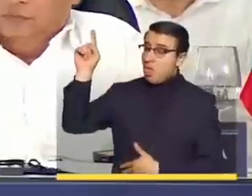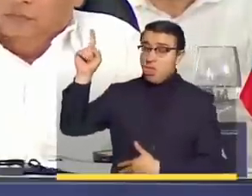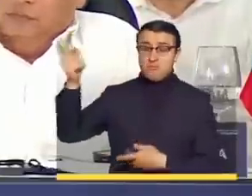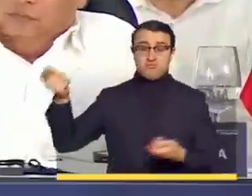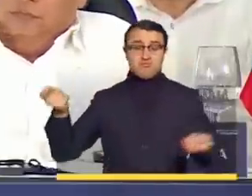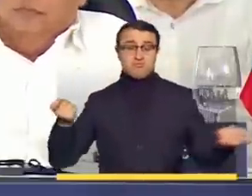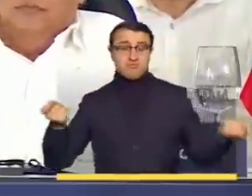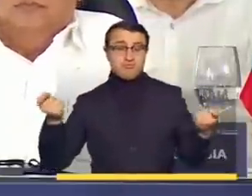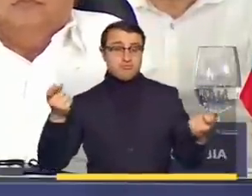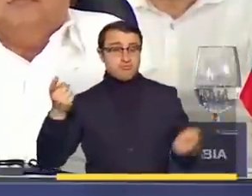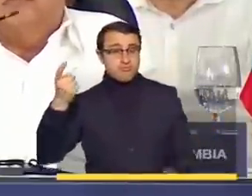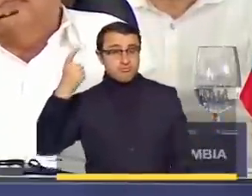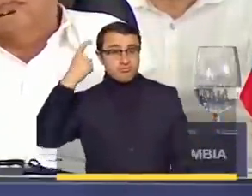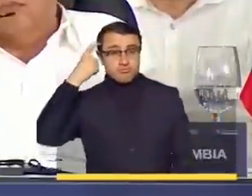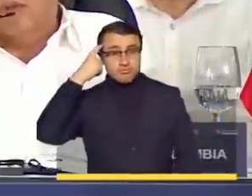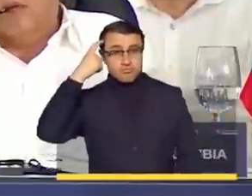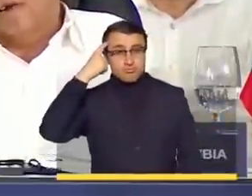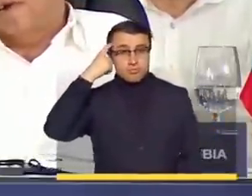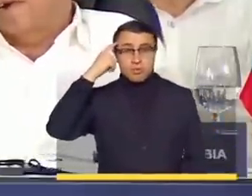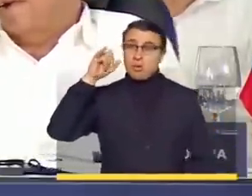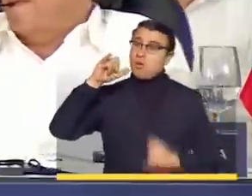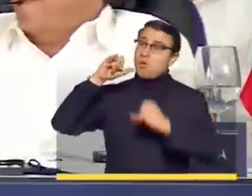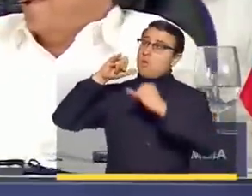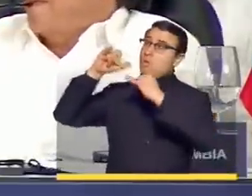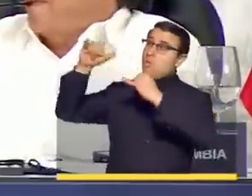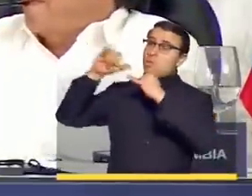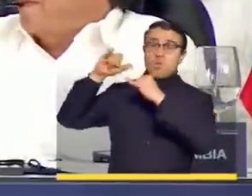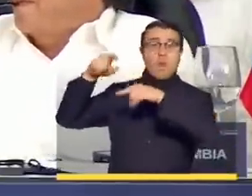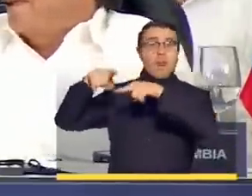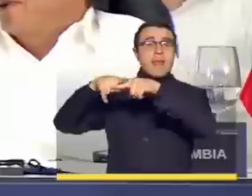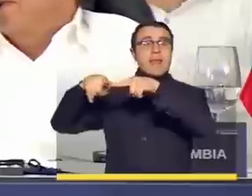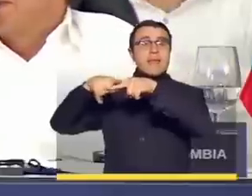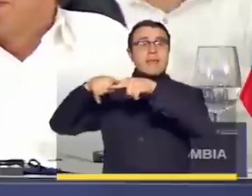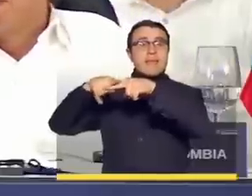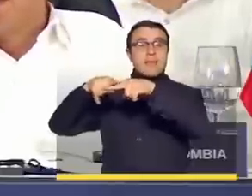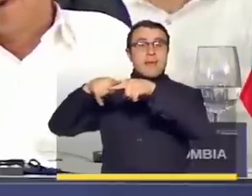se creía inglesa,